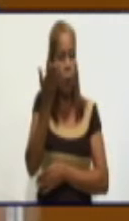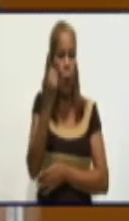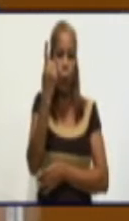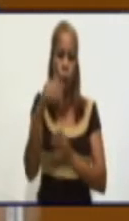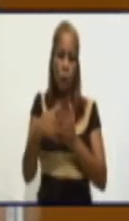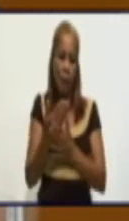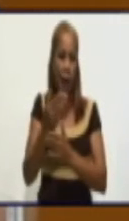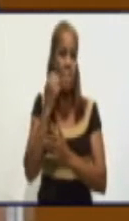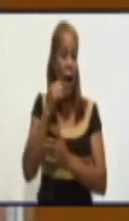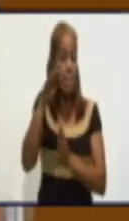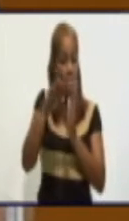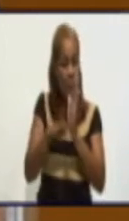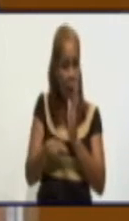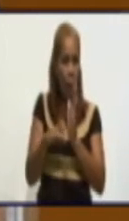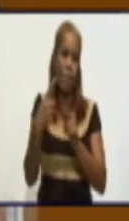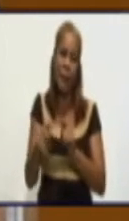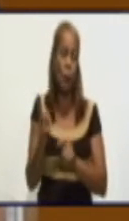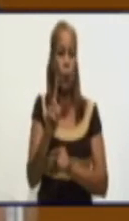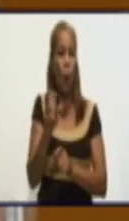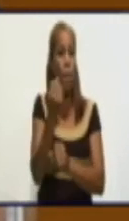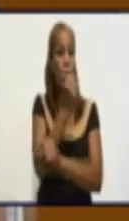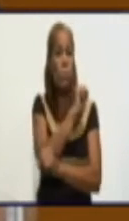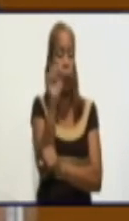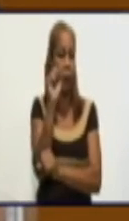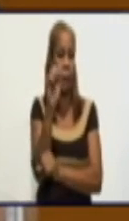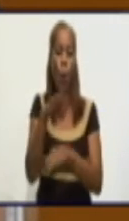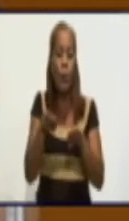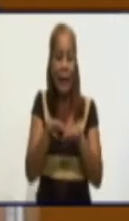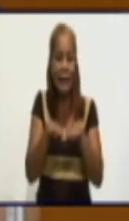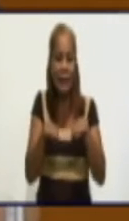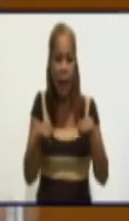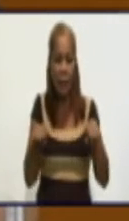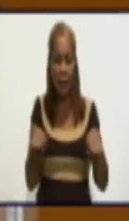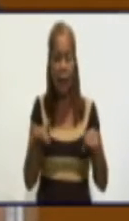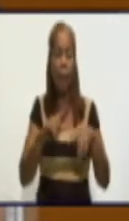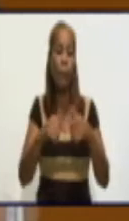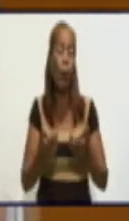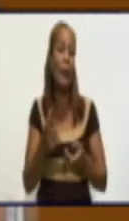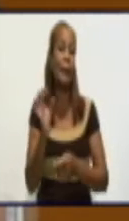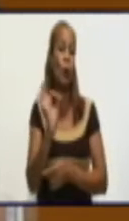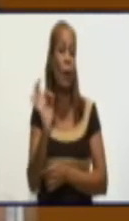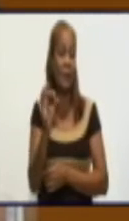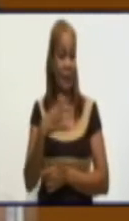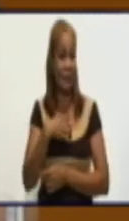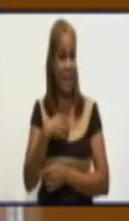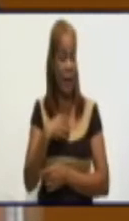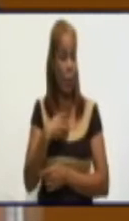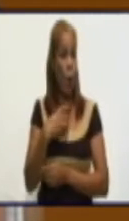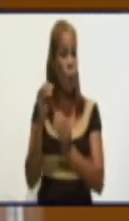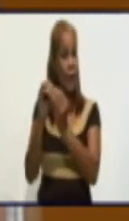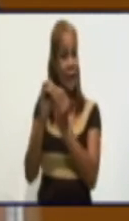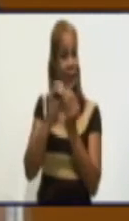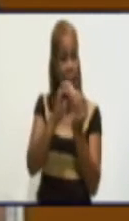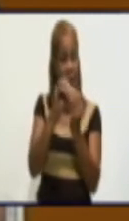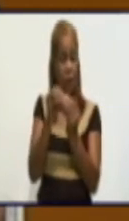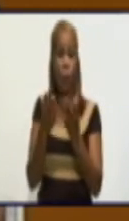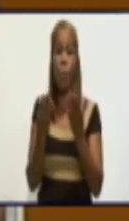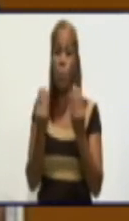porque no se logró una estabilidad porque todavía tenemos una transmisión muy activa en la calle